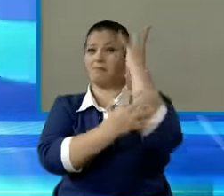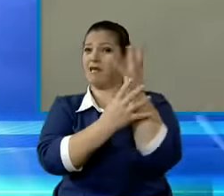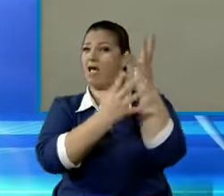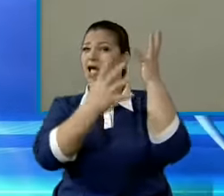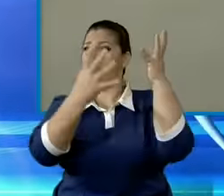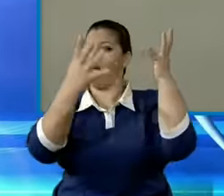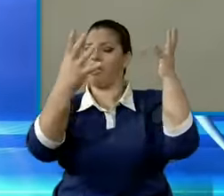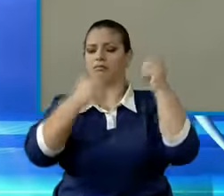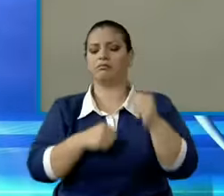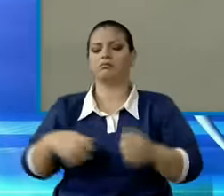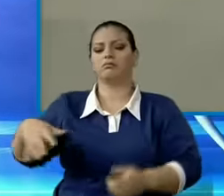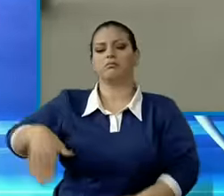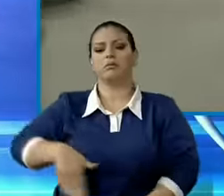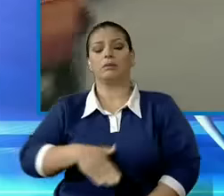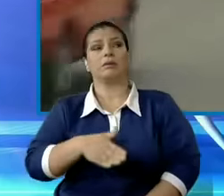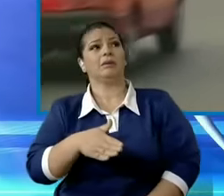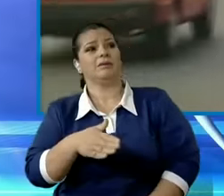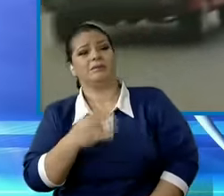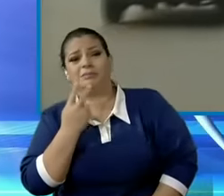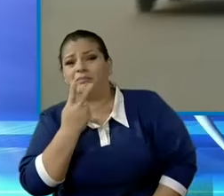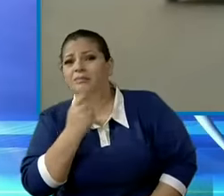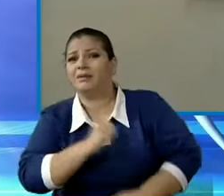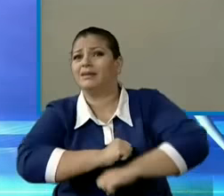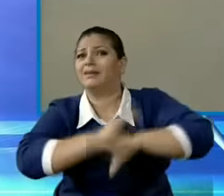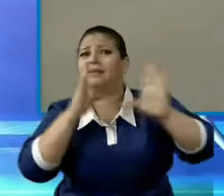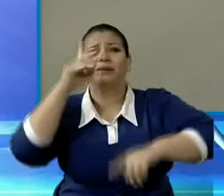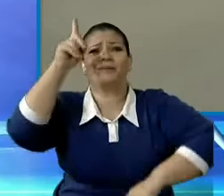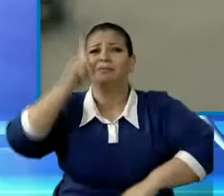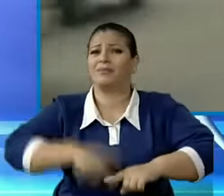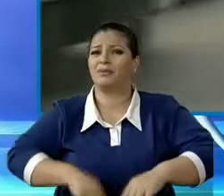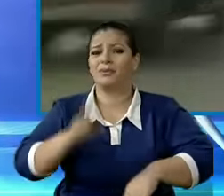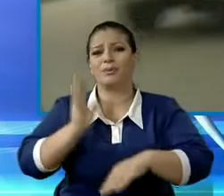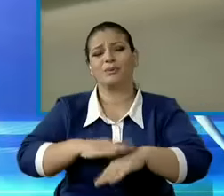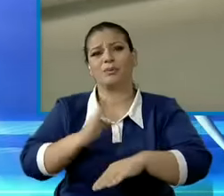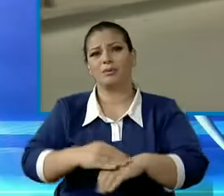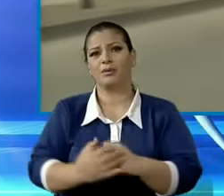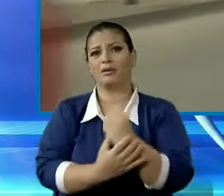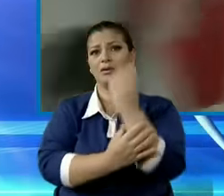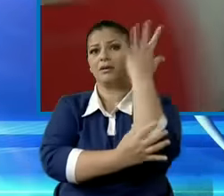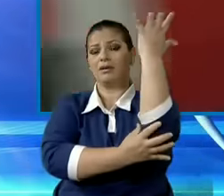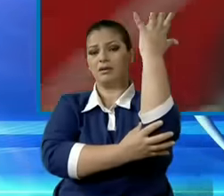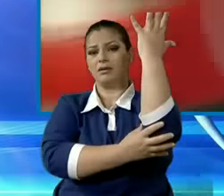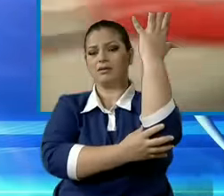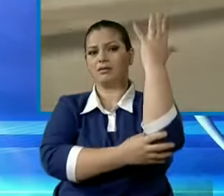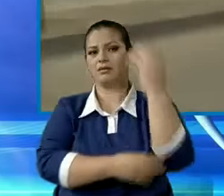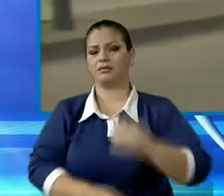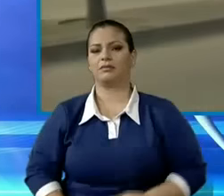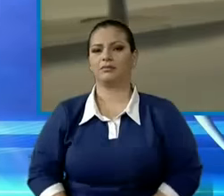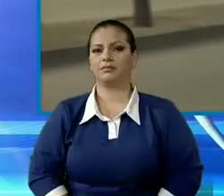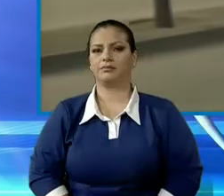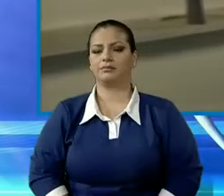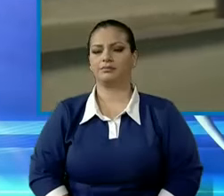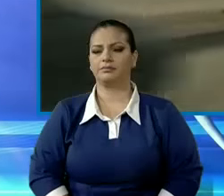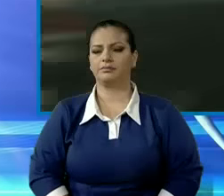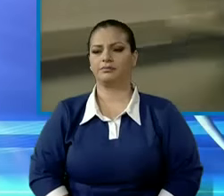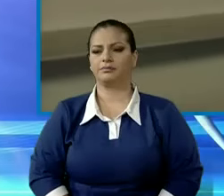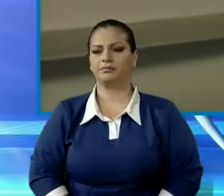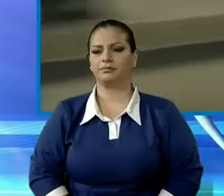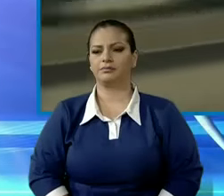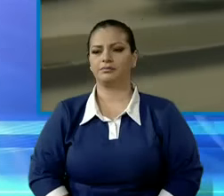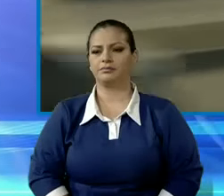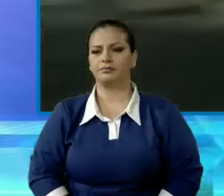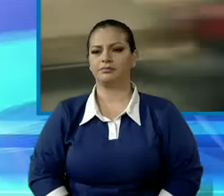Entonces, sí, nosotros ahí hay que tomar exactamente lo que dice, los árboles son son para